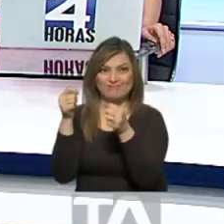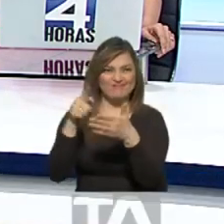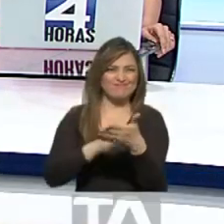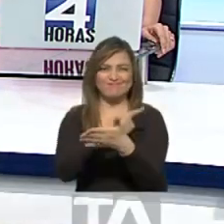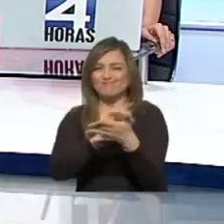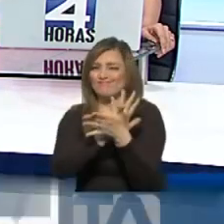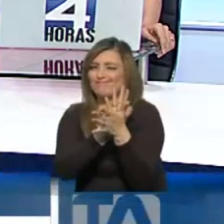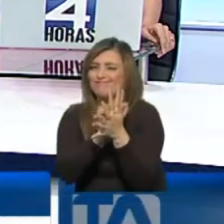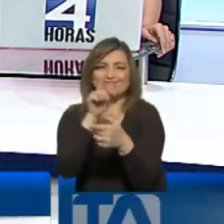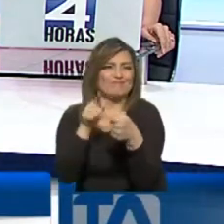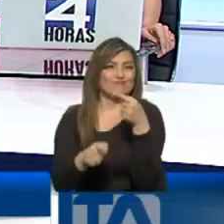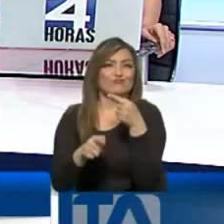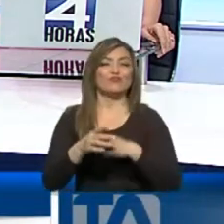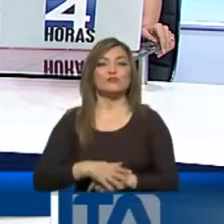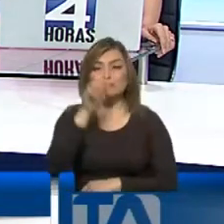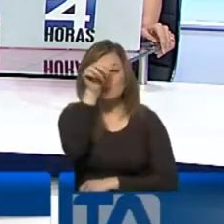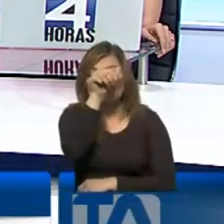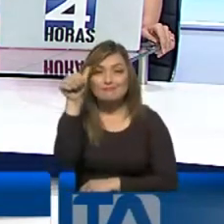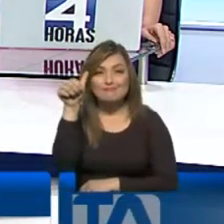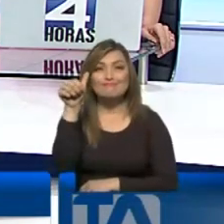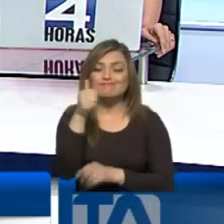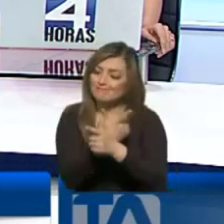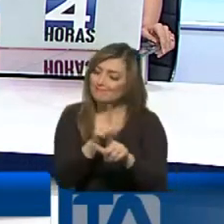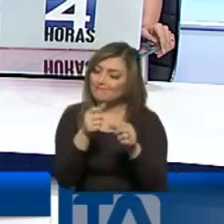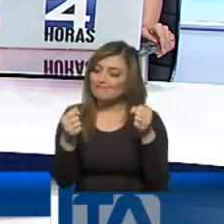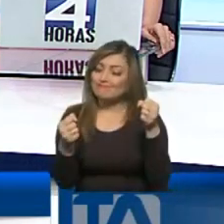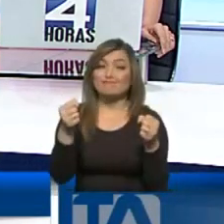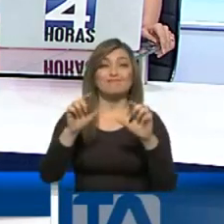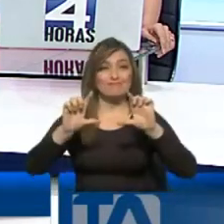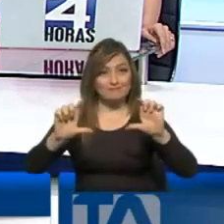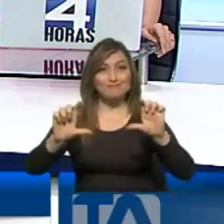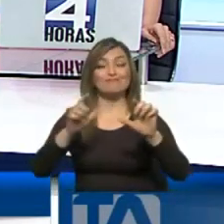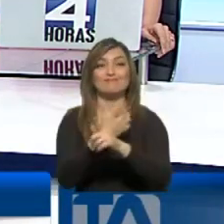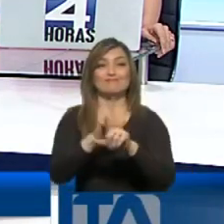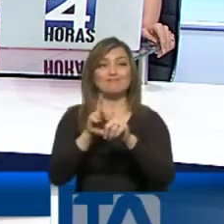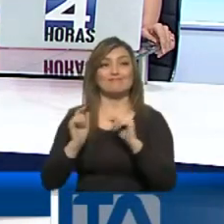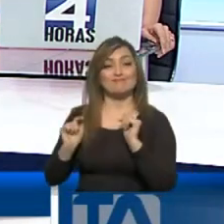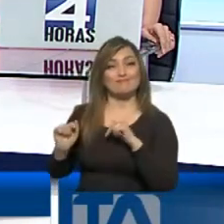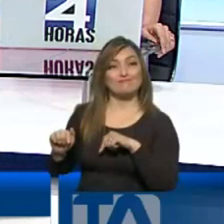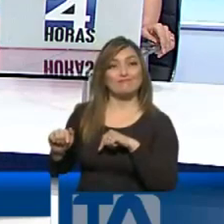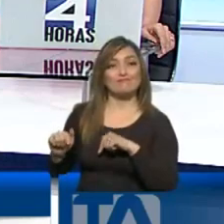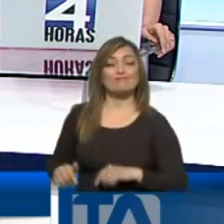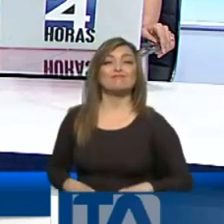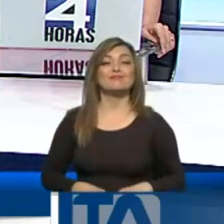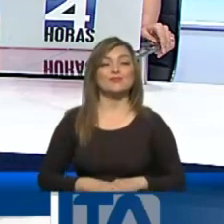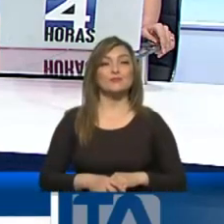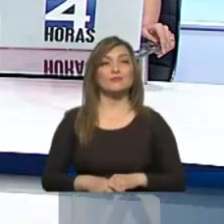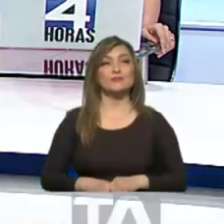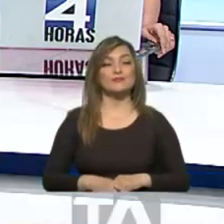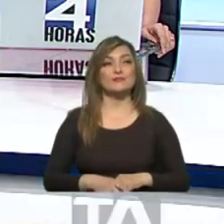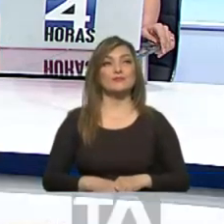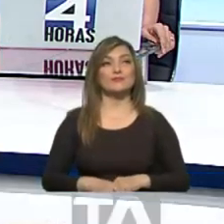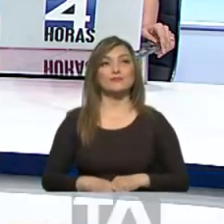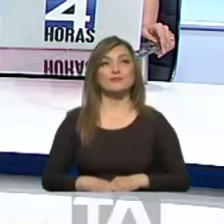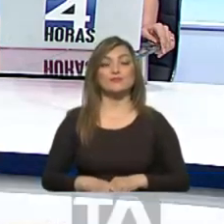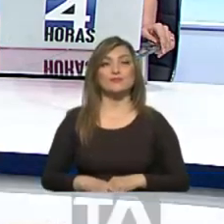puede circular. Mientras, el domingo hay libre circulación, ahí tienen el horario, y también, al igual que el